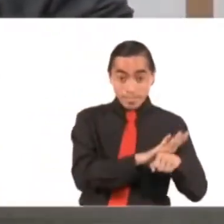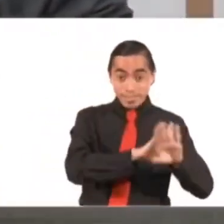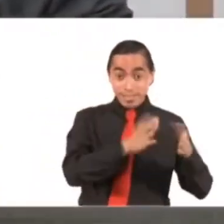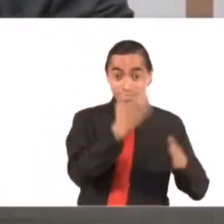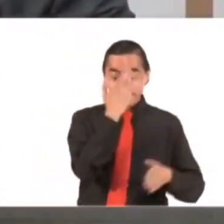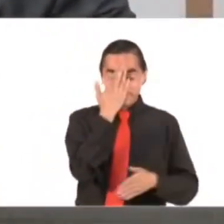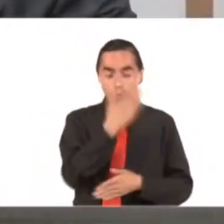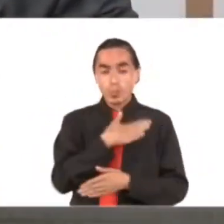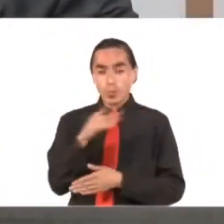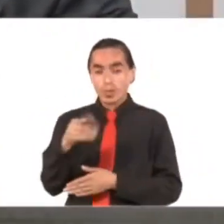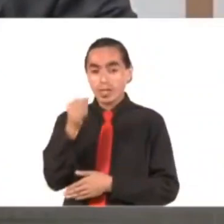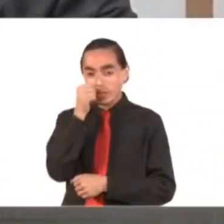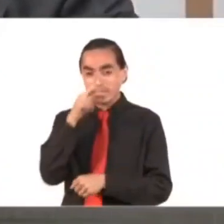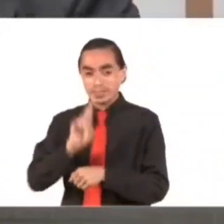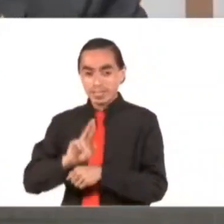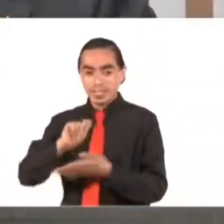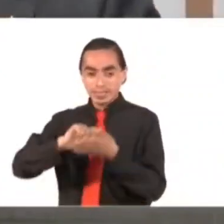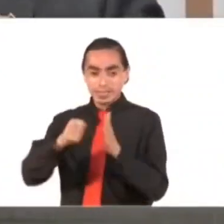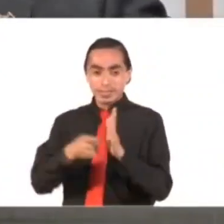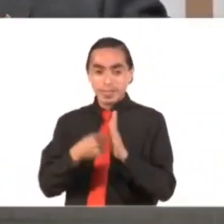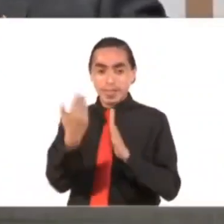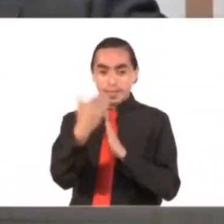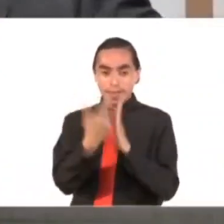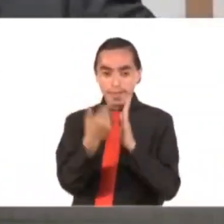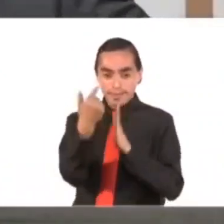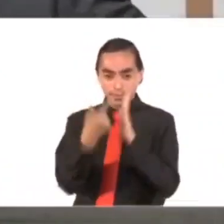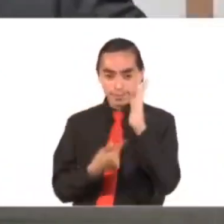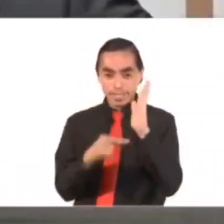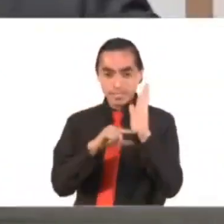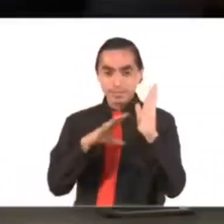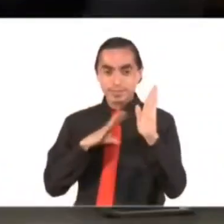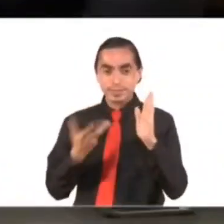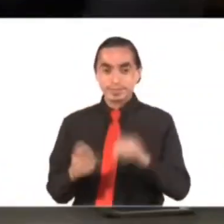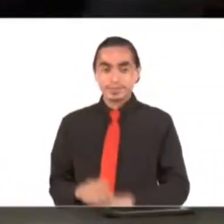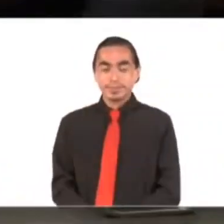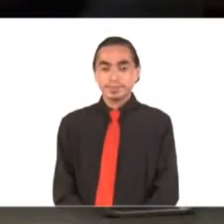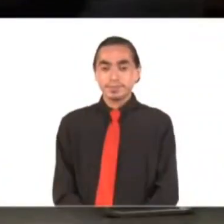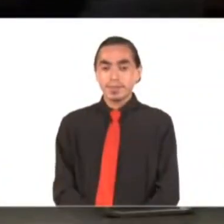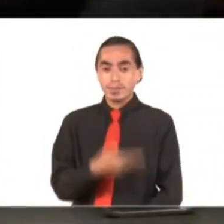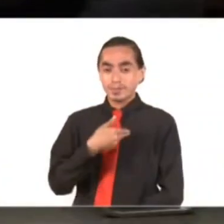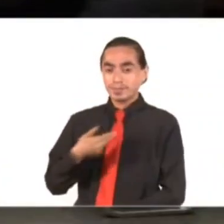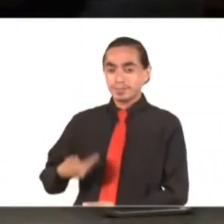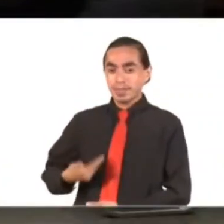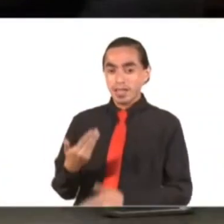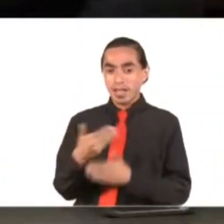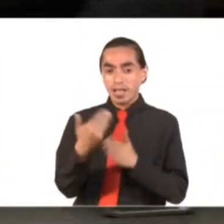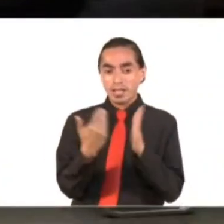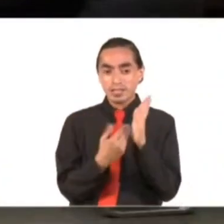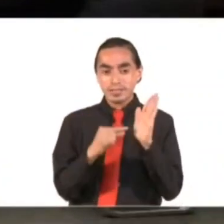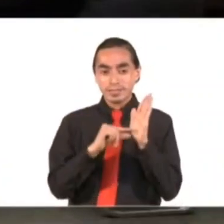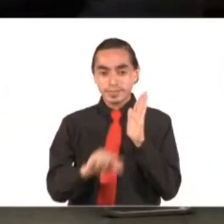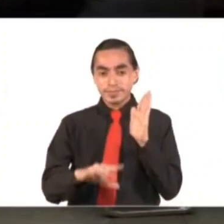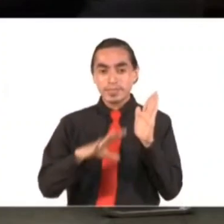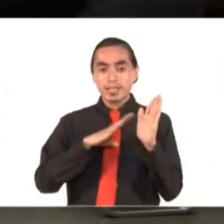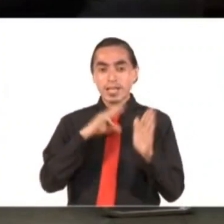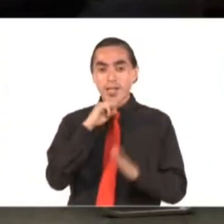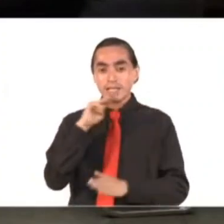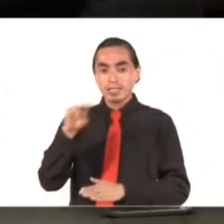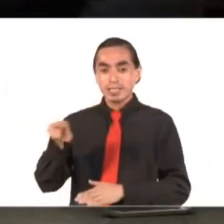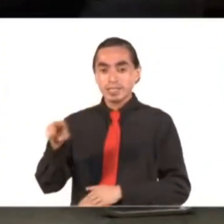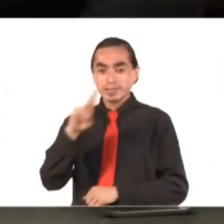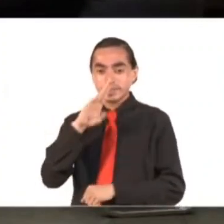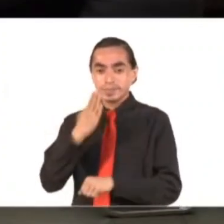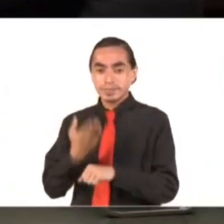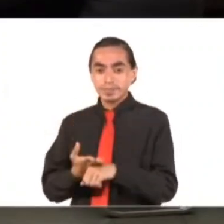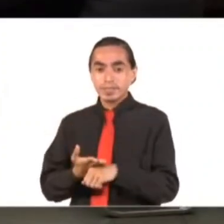Solicito ahora a la secretaria técnica continuar con el desahogo del orden del día. Presidente, nuestro siguiente punto es el mensaje a cargo